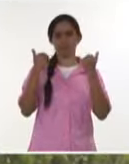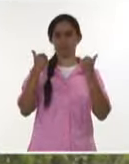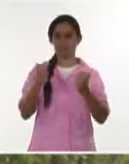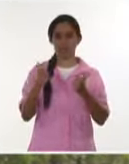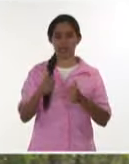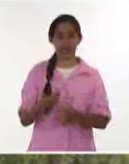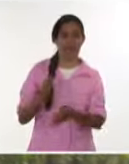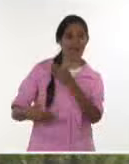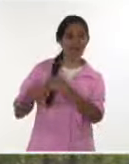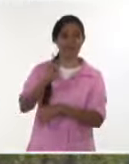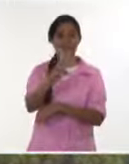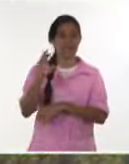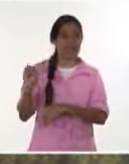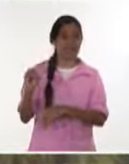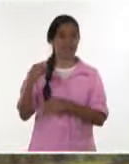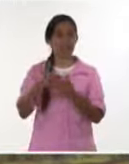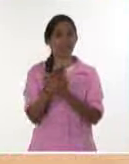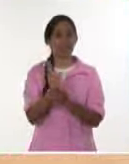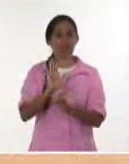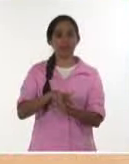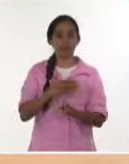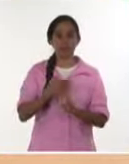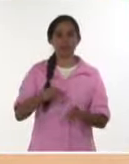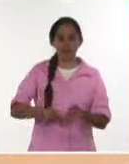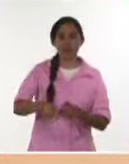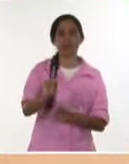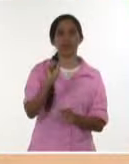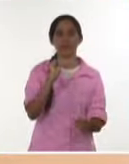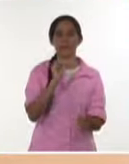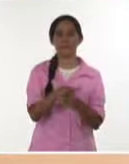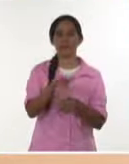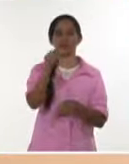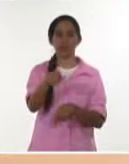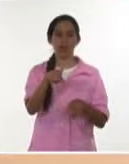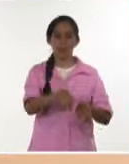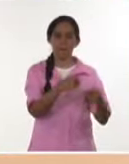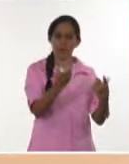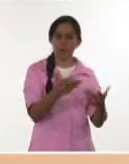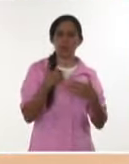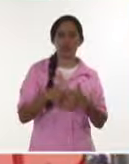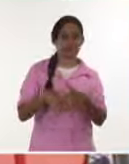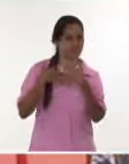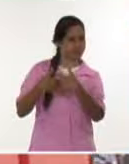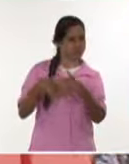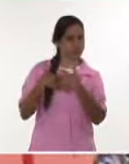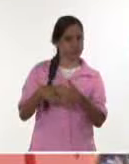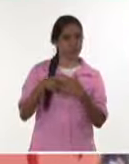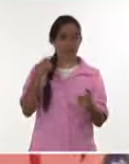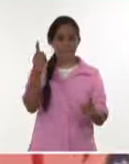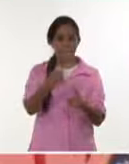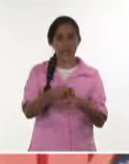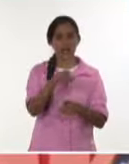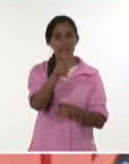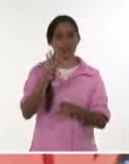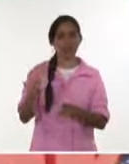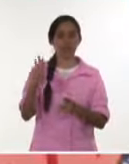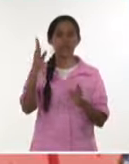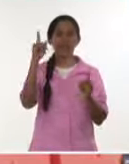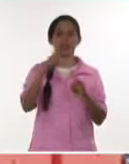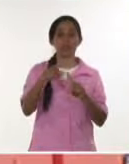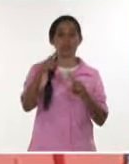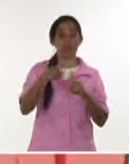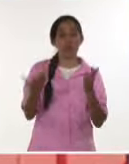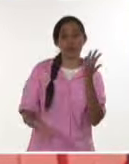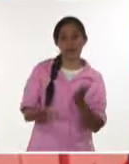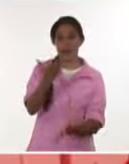30 días inician las molidas, con el compromiso de producir las más de 14.500 toneladas de azúcar previstas en